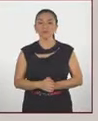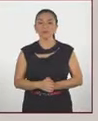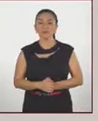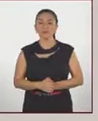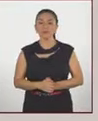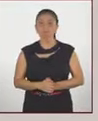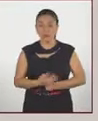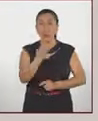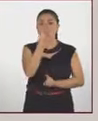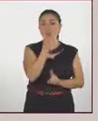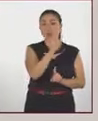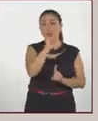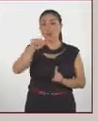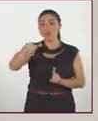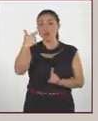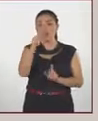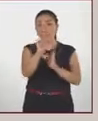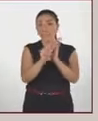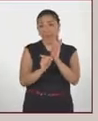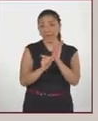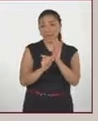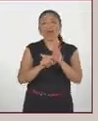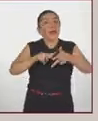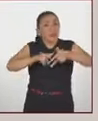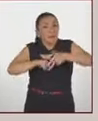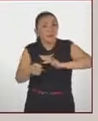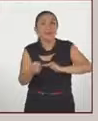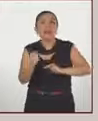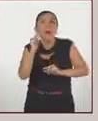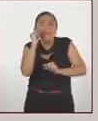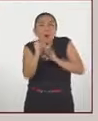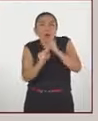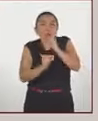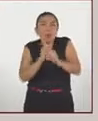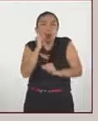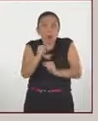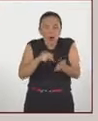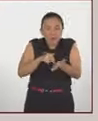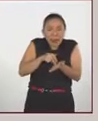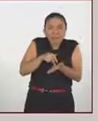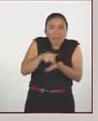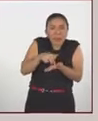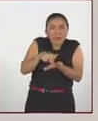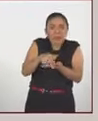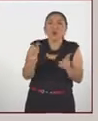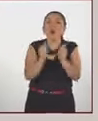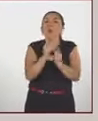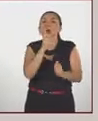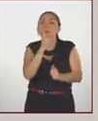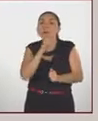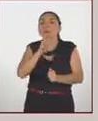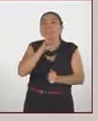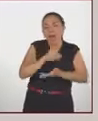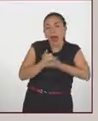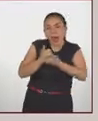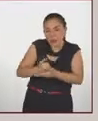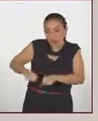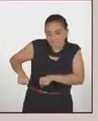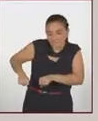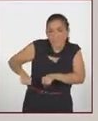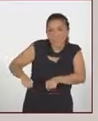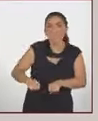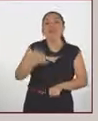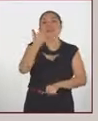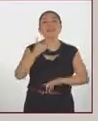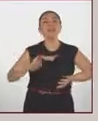De 9 a 12 meses, pues inician sus primeros pasos con ayuda de los padres. Transición de posturas, ¿qué